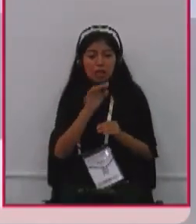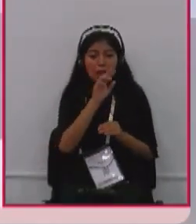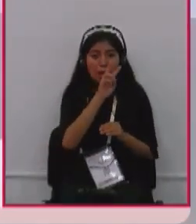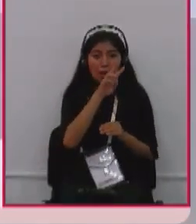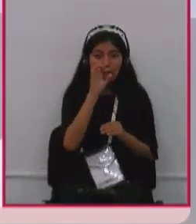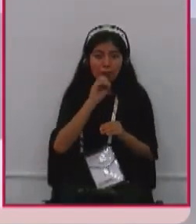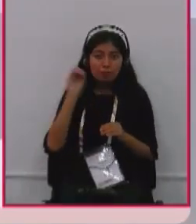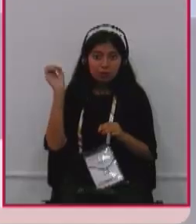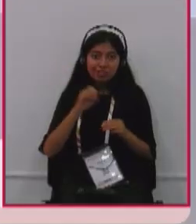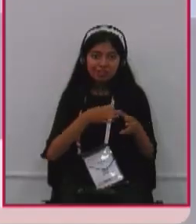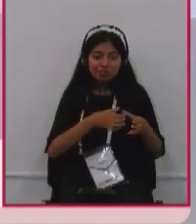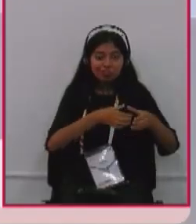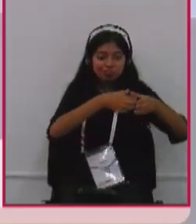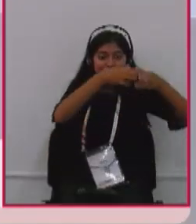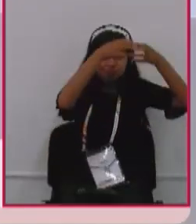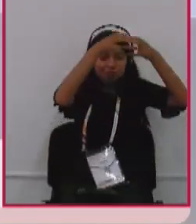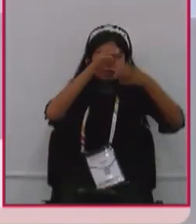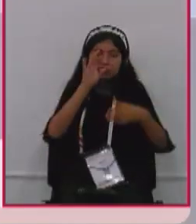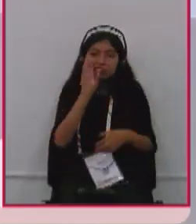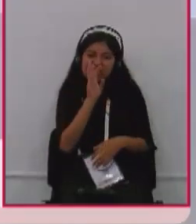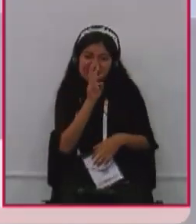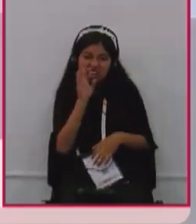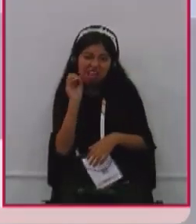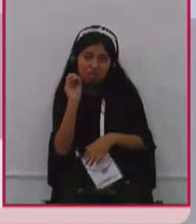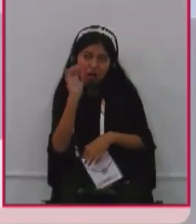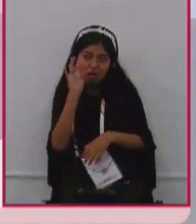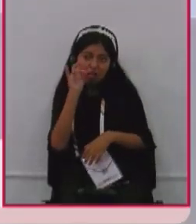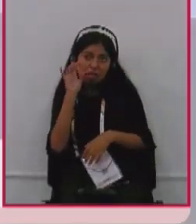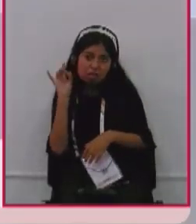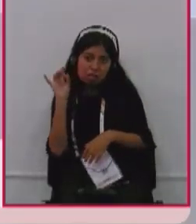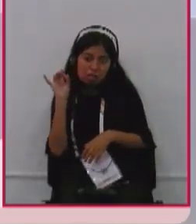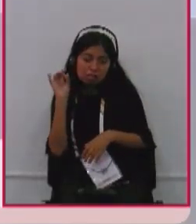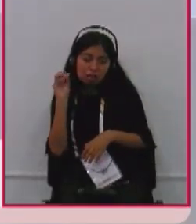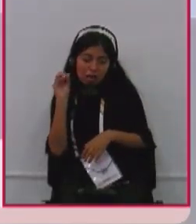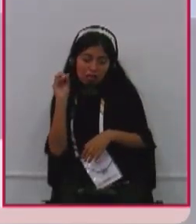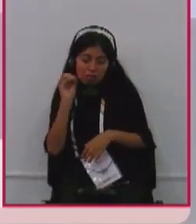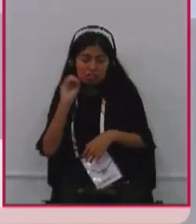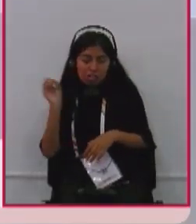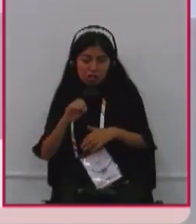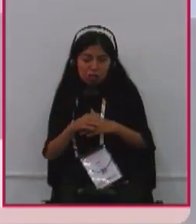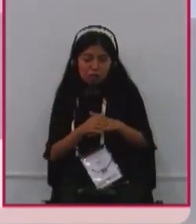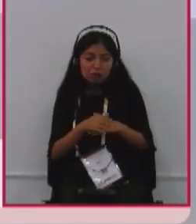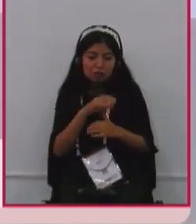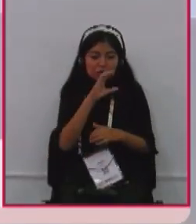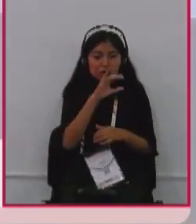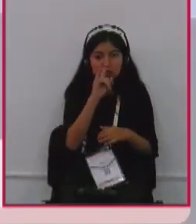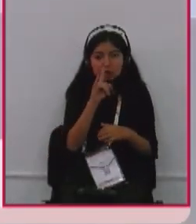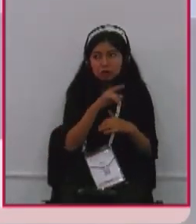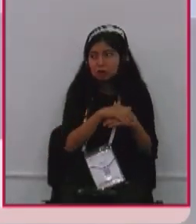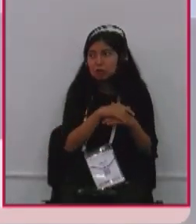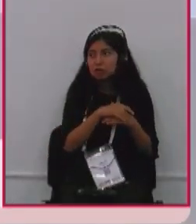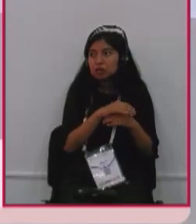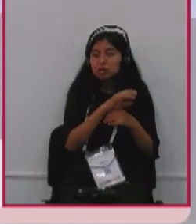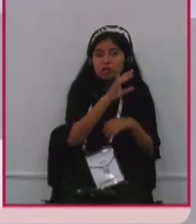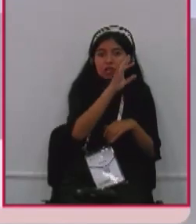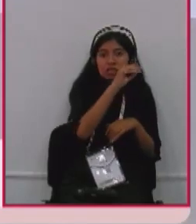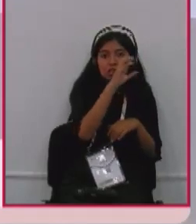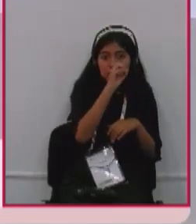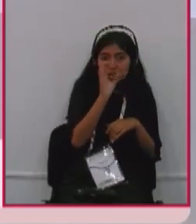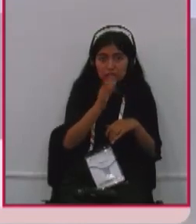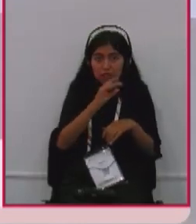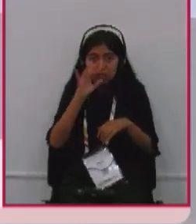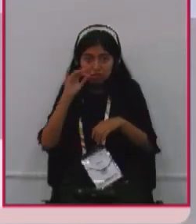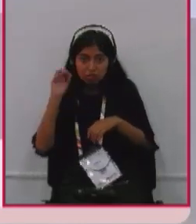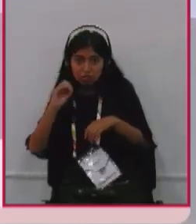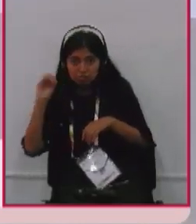en la columna y 60-70% con la celda Jamieson. En el caso del cobre, por ejemplo, en columna hemos visto resultados de 70-80% y la